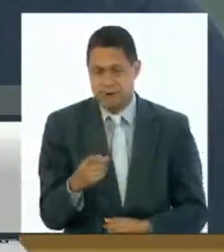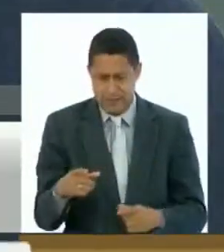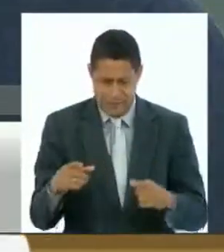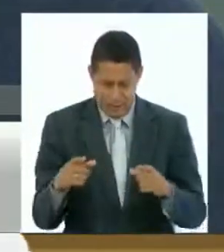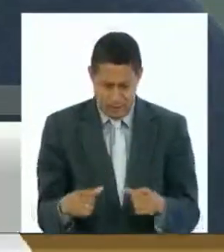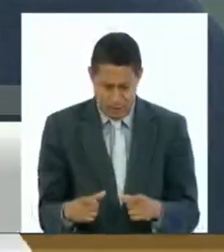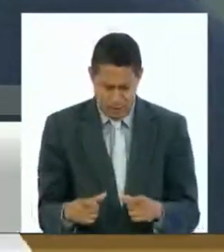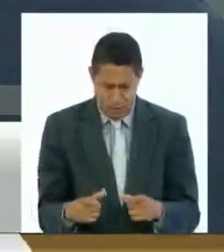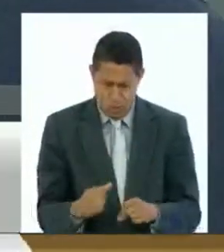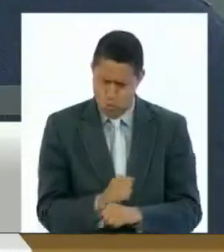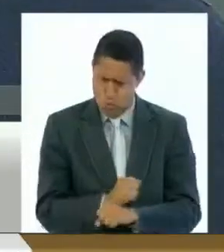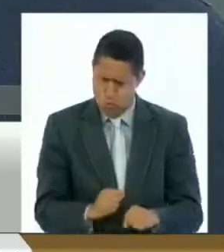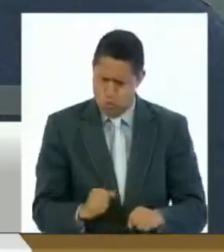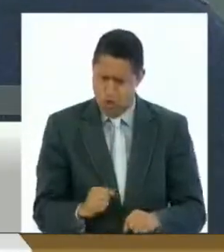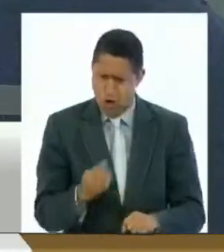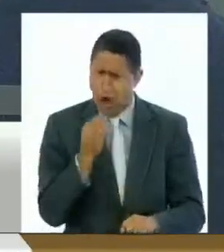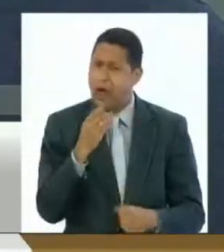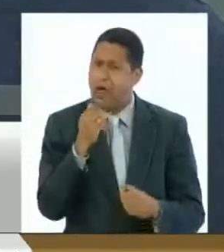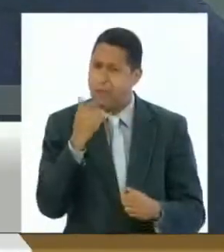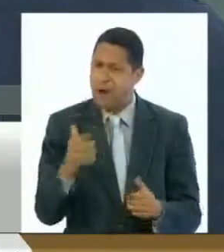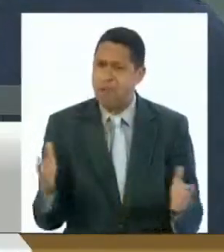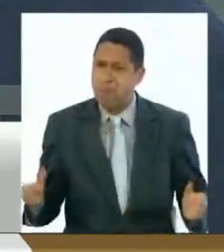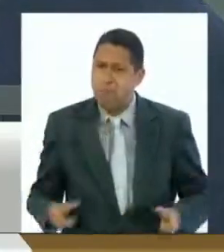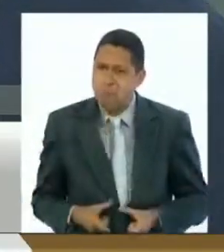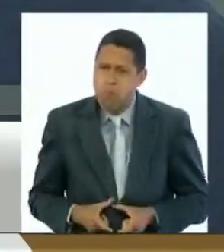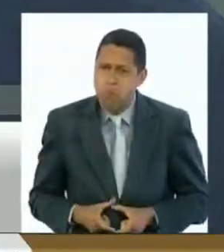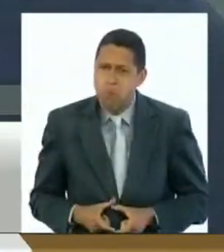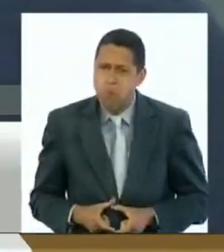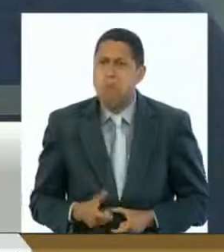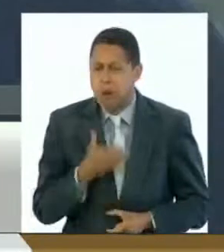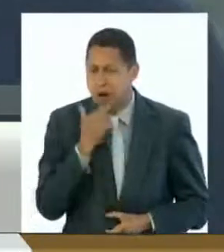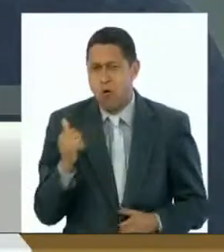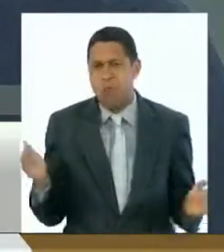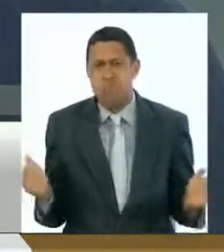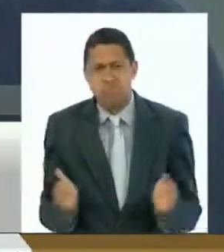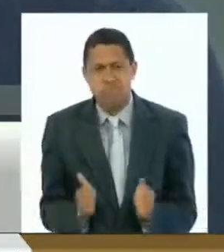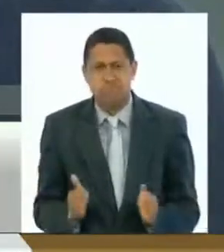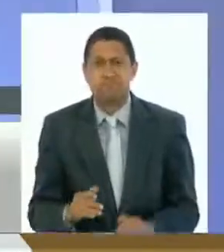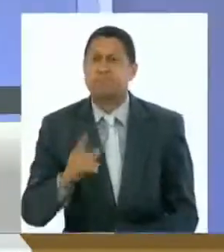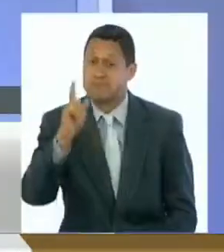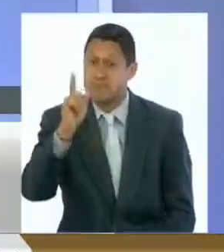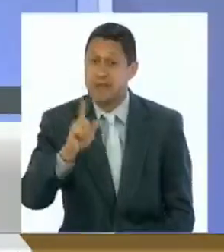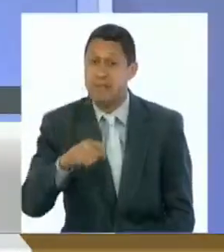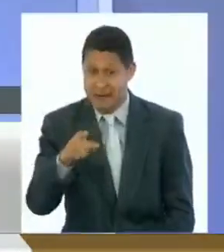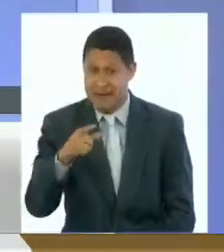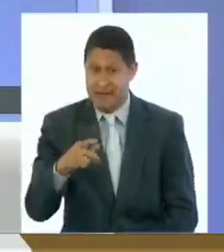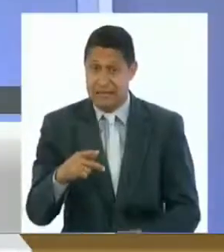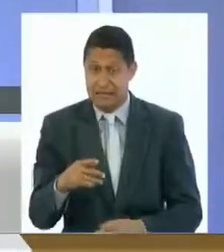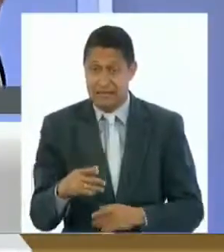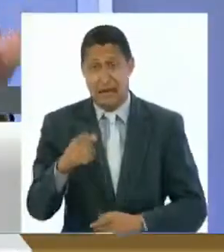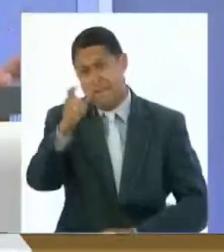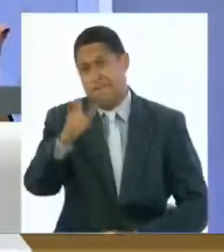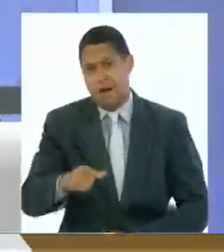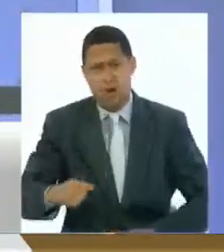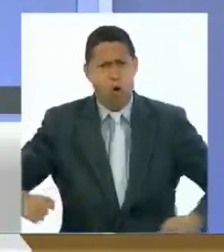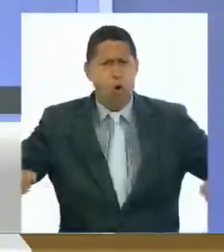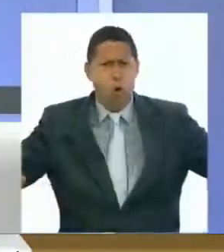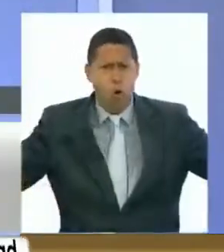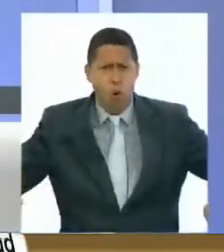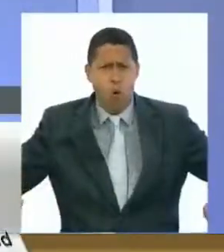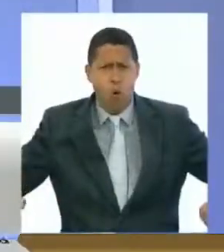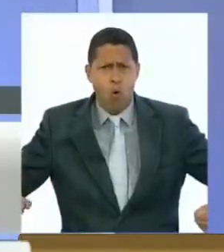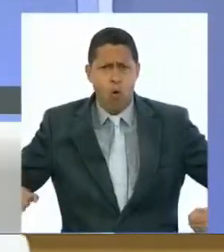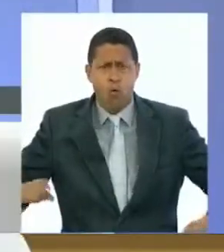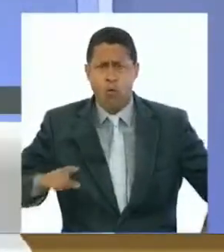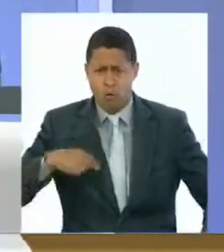mejor tasa de éxito para que la cirugía tenga una pérdida de peso adecuada. Además, también en este proceso, si la persona tiene sobrepeso o si